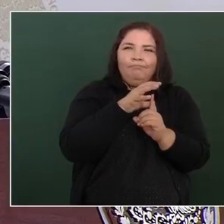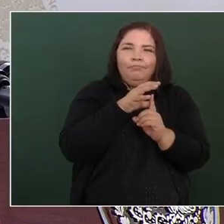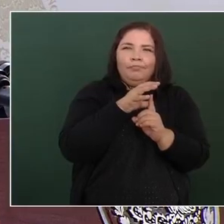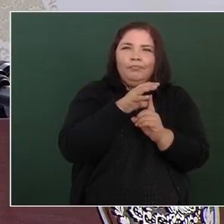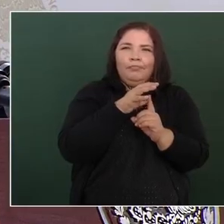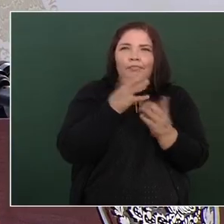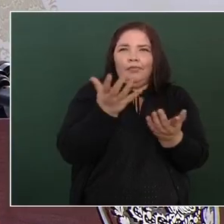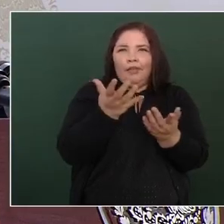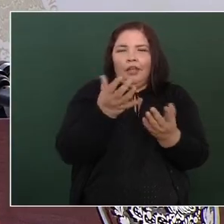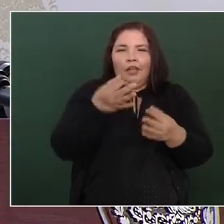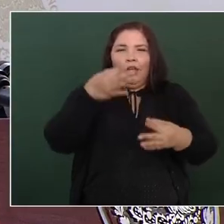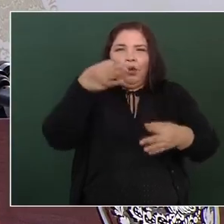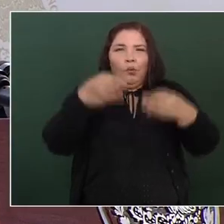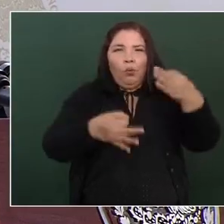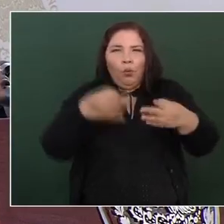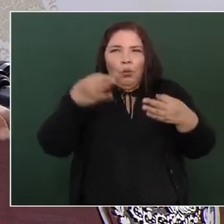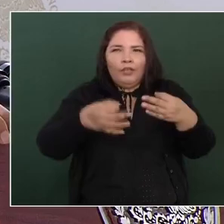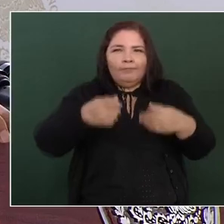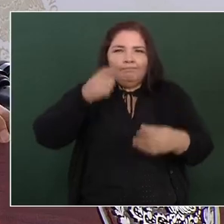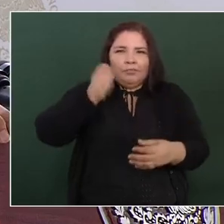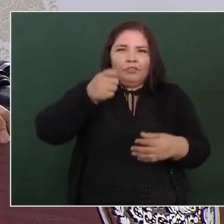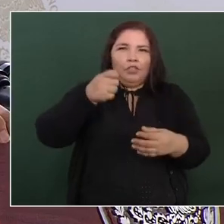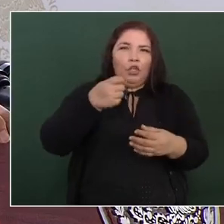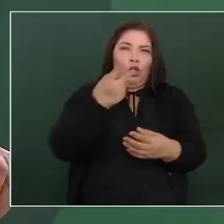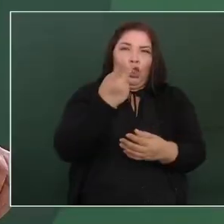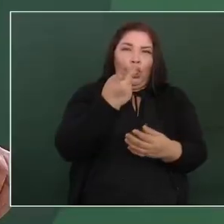y son jueces y partes.